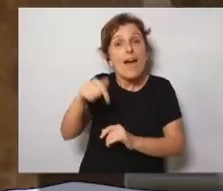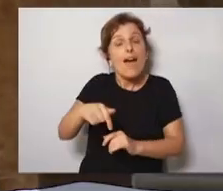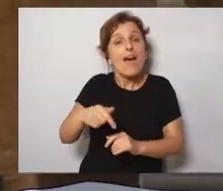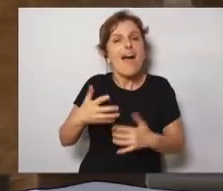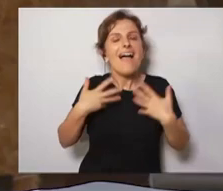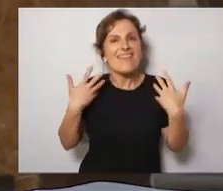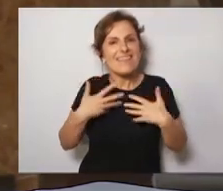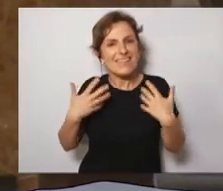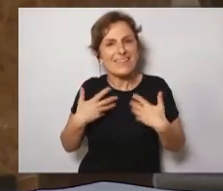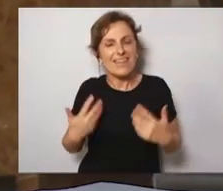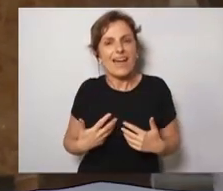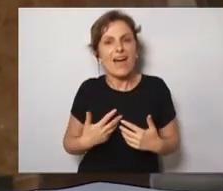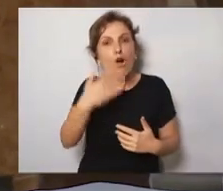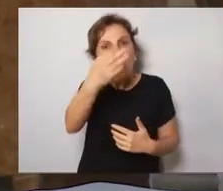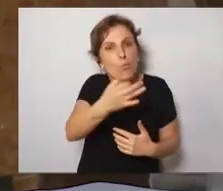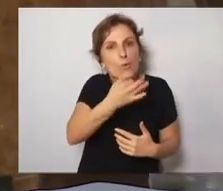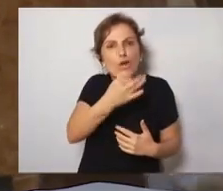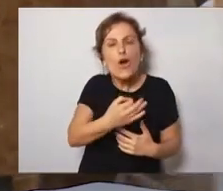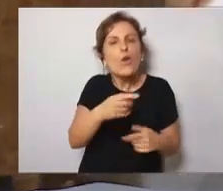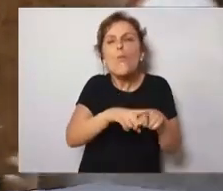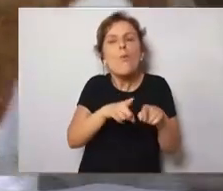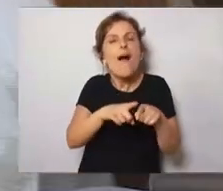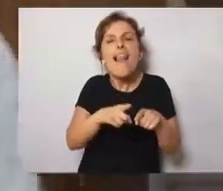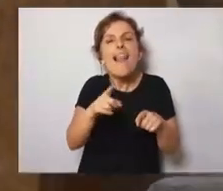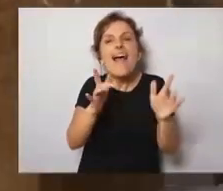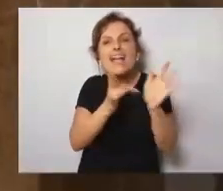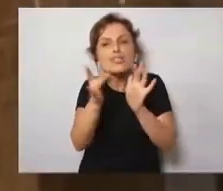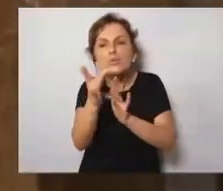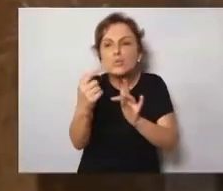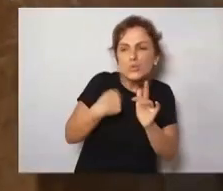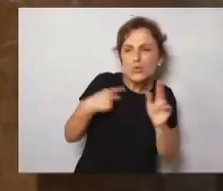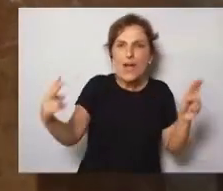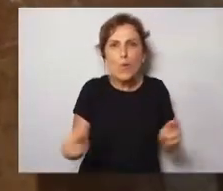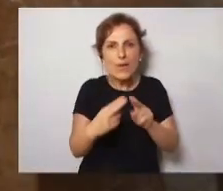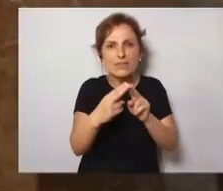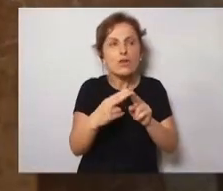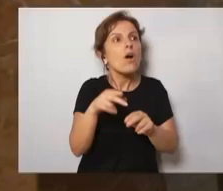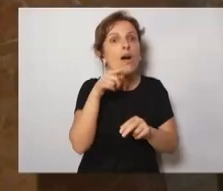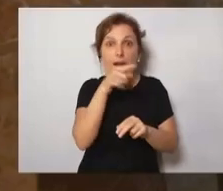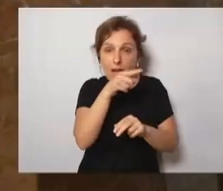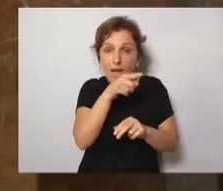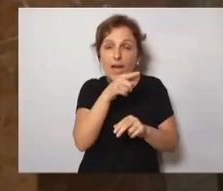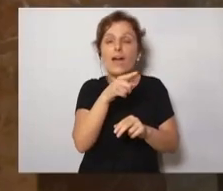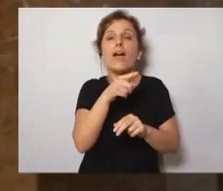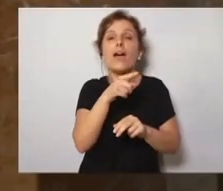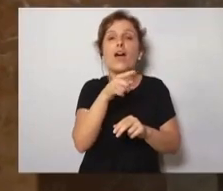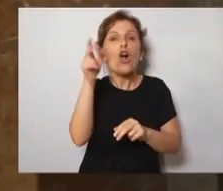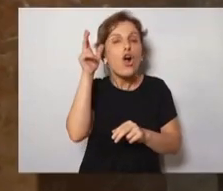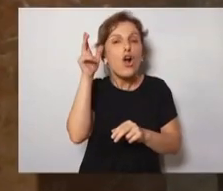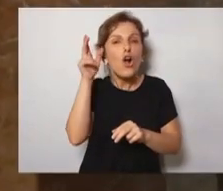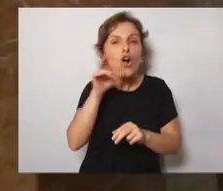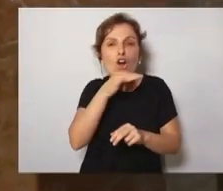en la comunión este es el cordero de dios que quita el pecado del mundo felices los